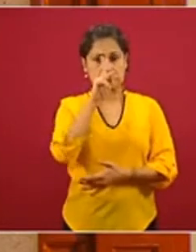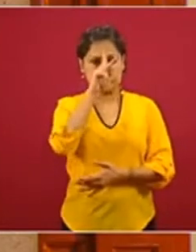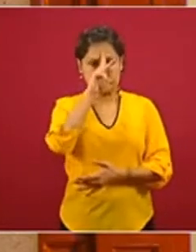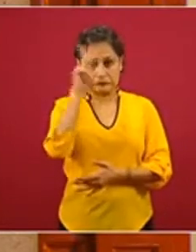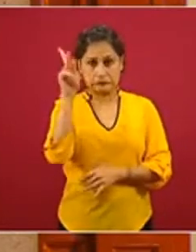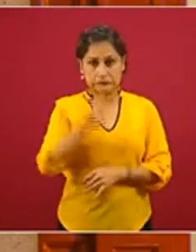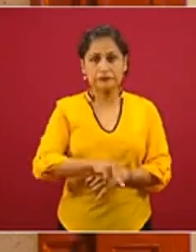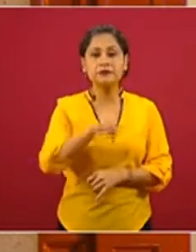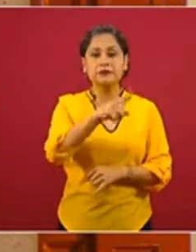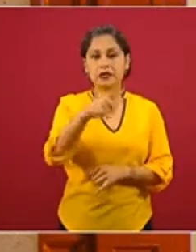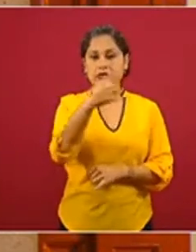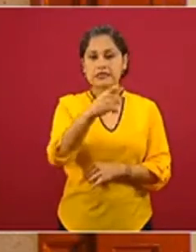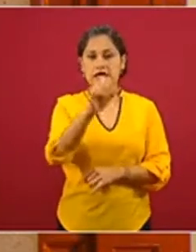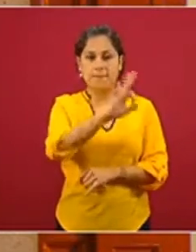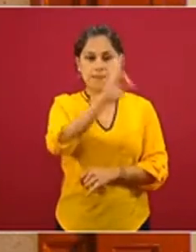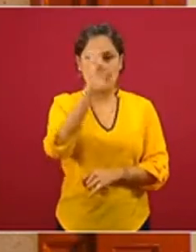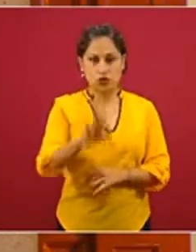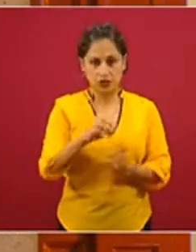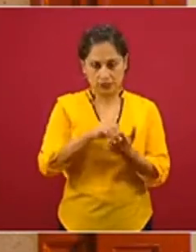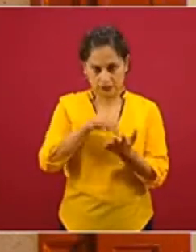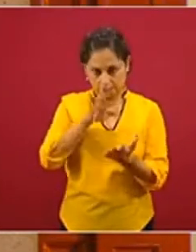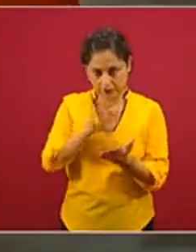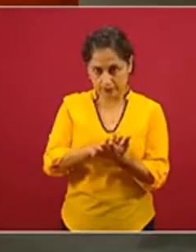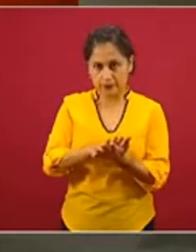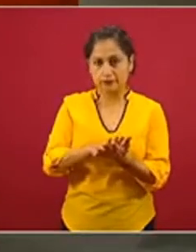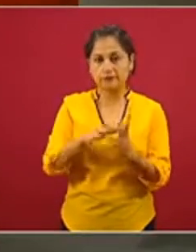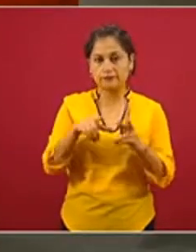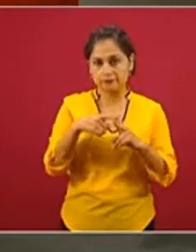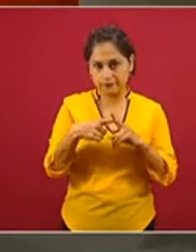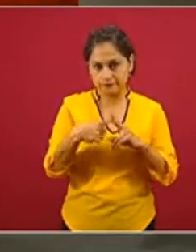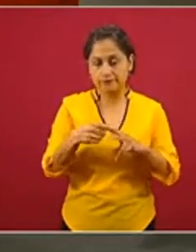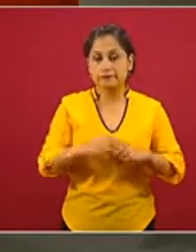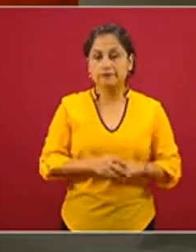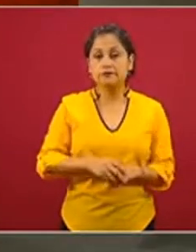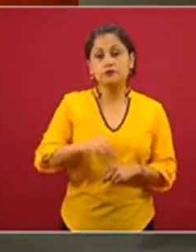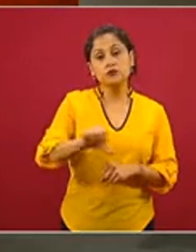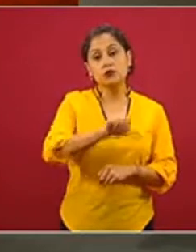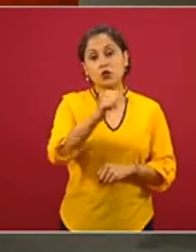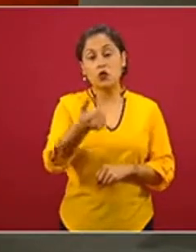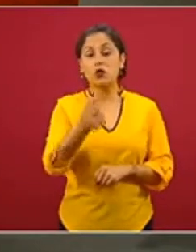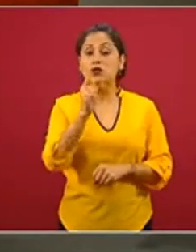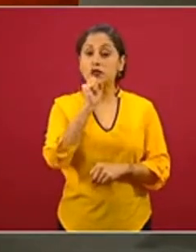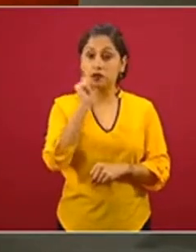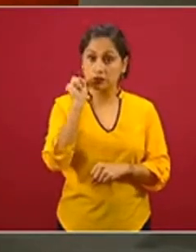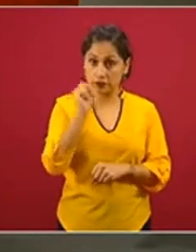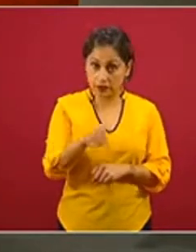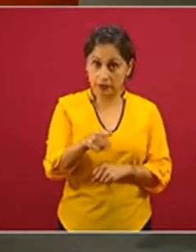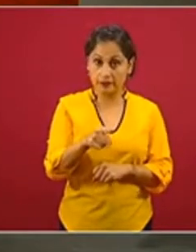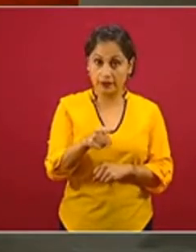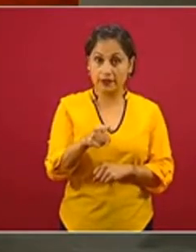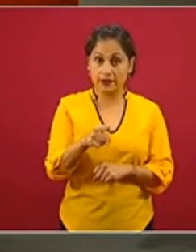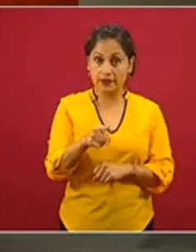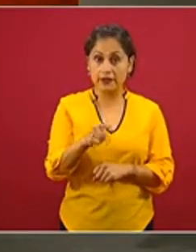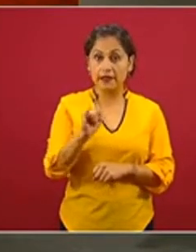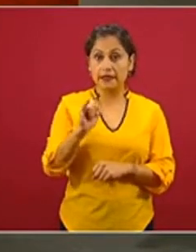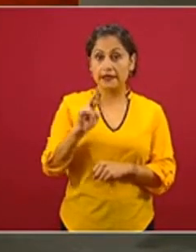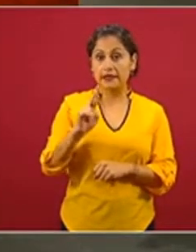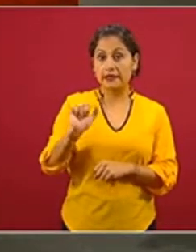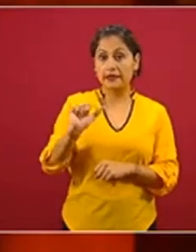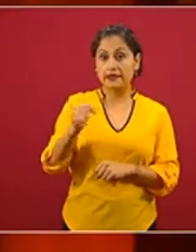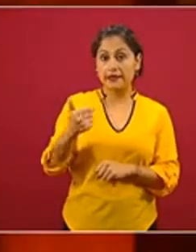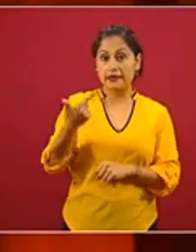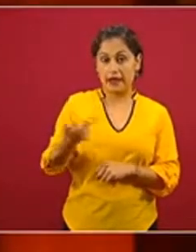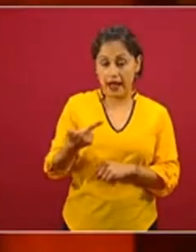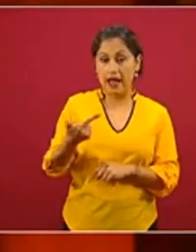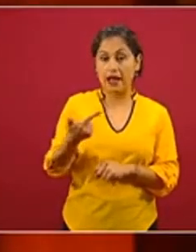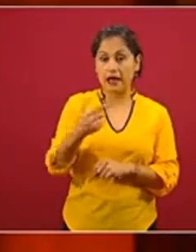de la dificultad respiratoria, así como que está a su vez expresada en lo que es la definición operacional de IRAG, infección respiratoria aguda